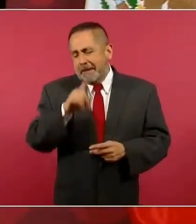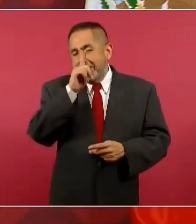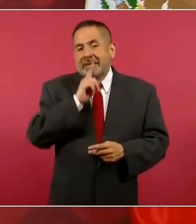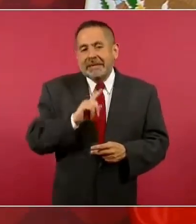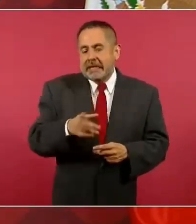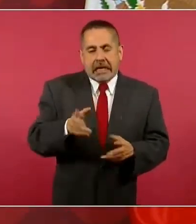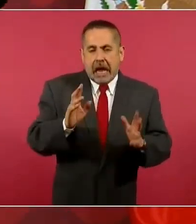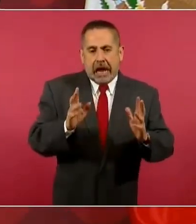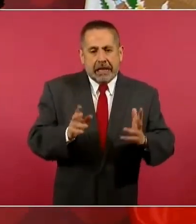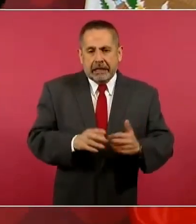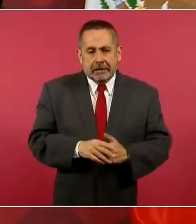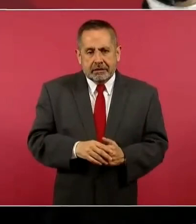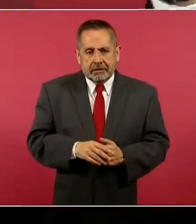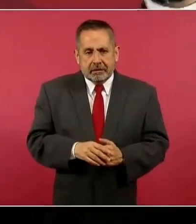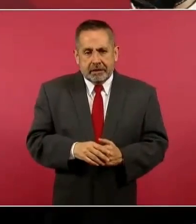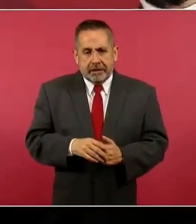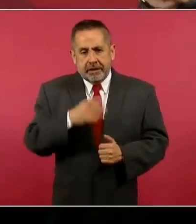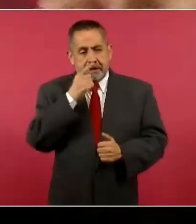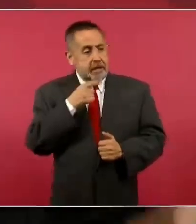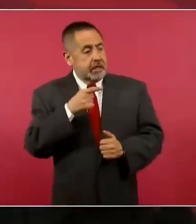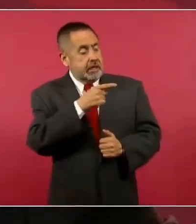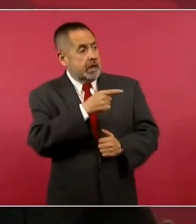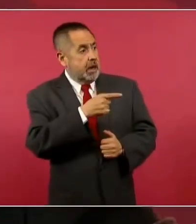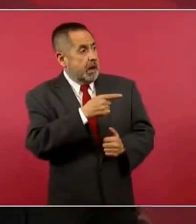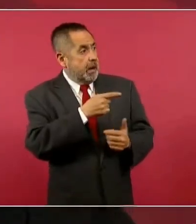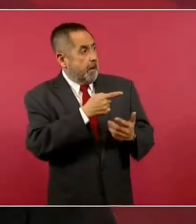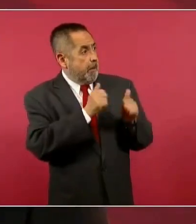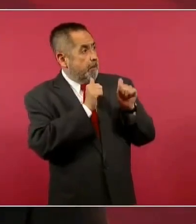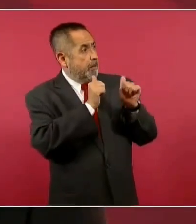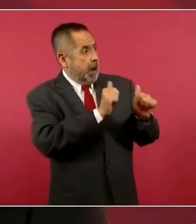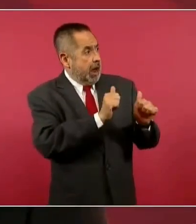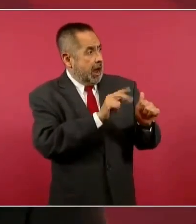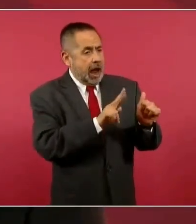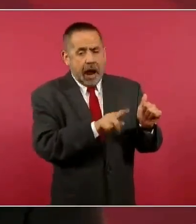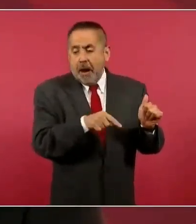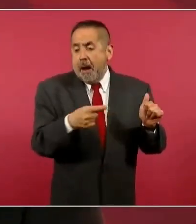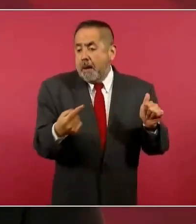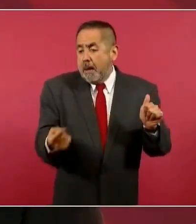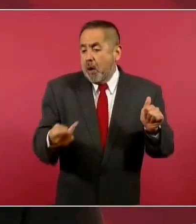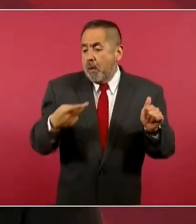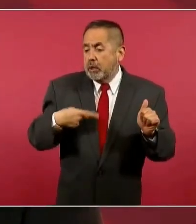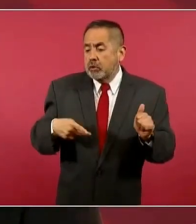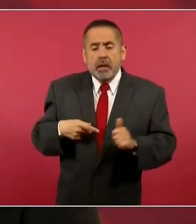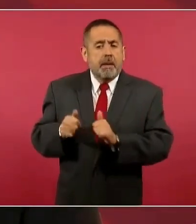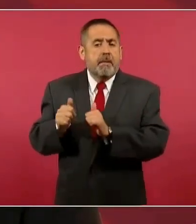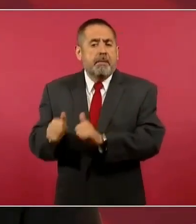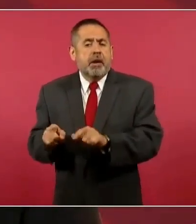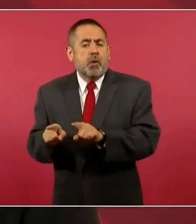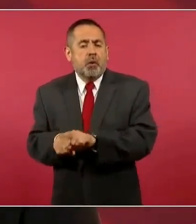que si llueve fuerte arriba, gotea abajo,